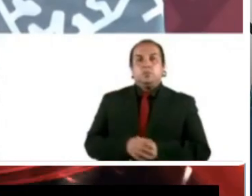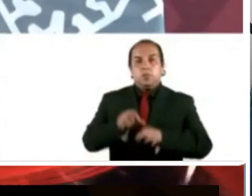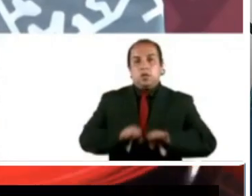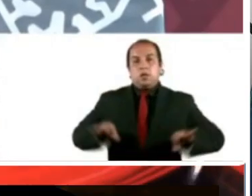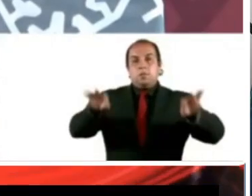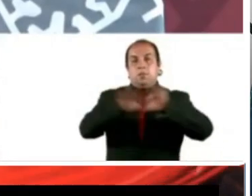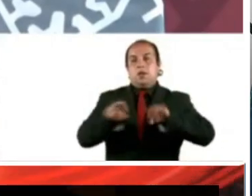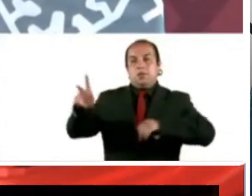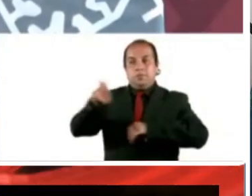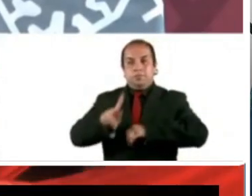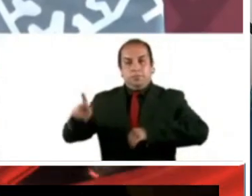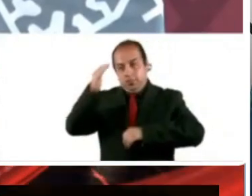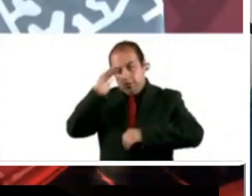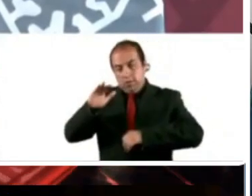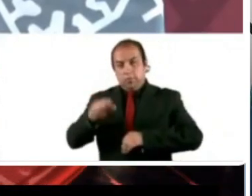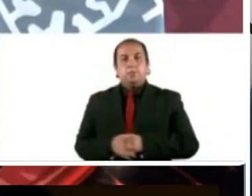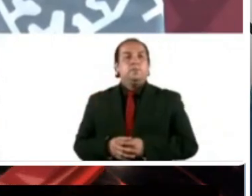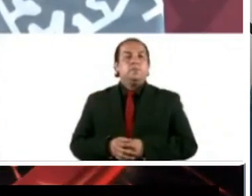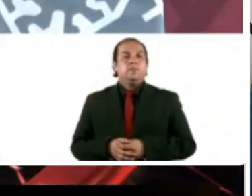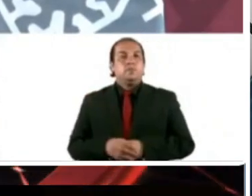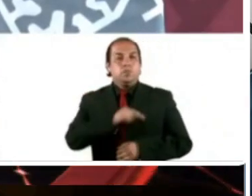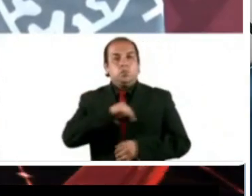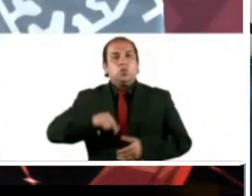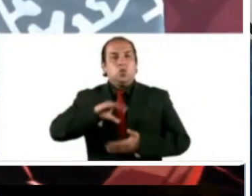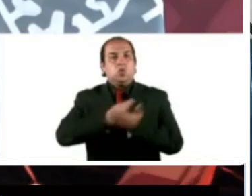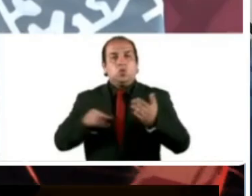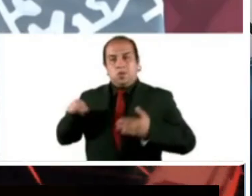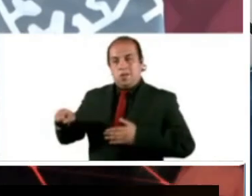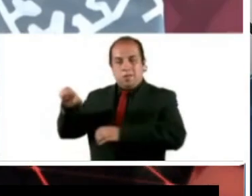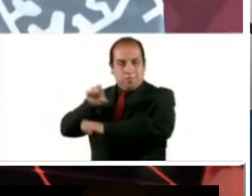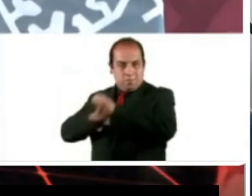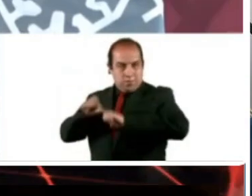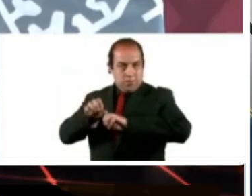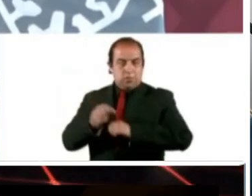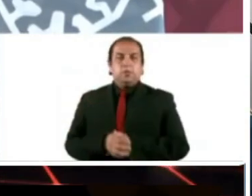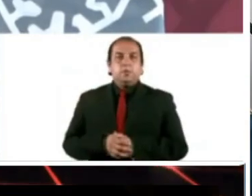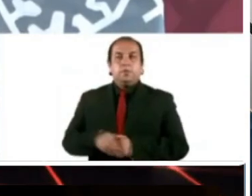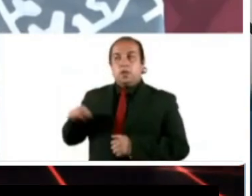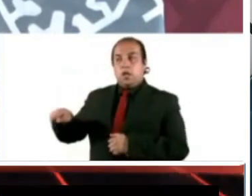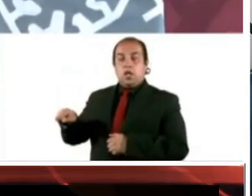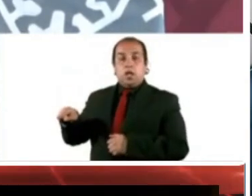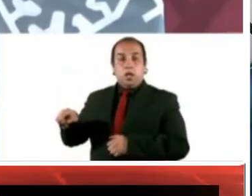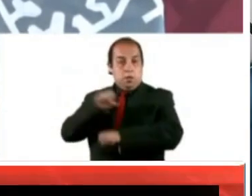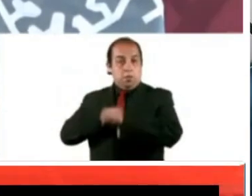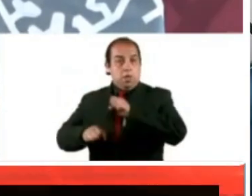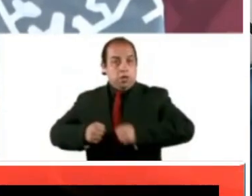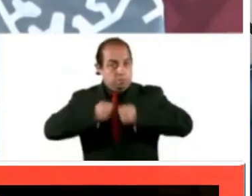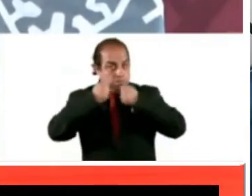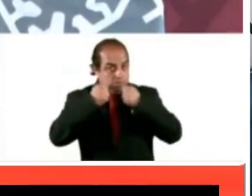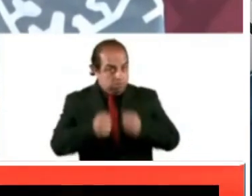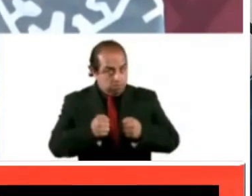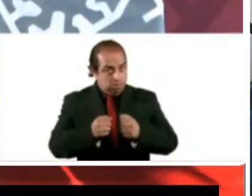Rabadán, de Acción Nacional. Pero la señora nunca ha dicho nada,